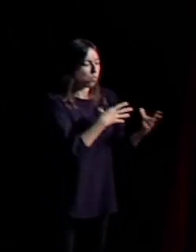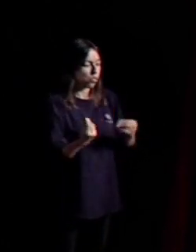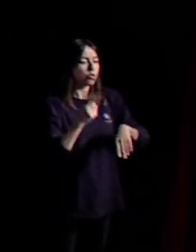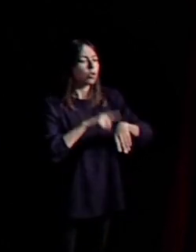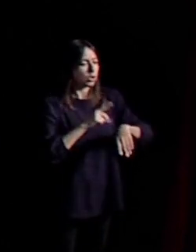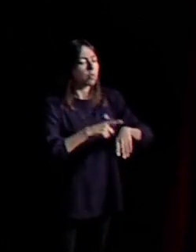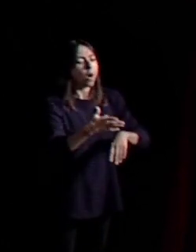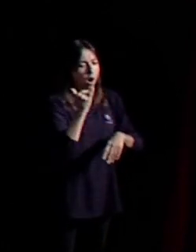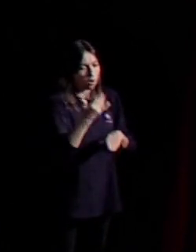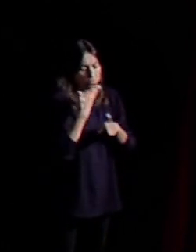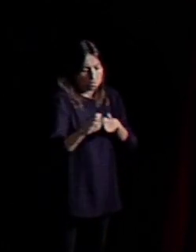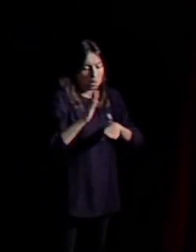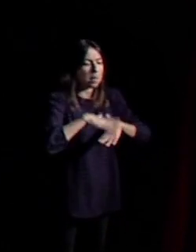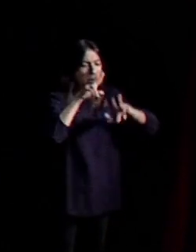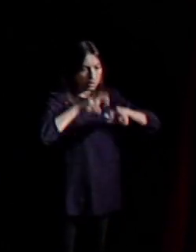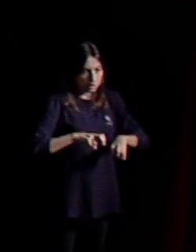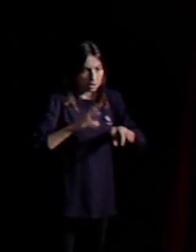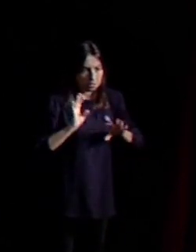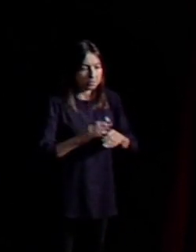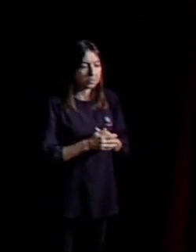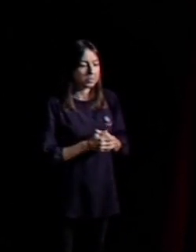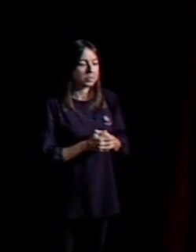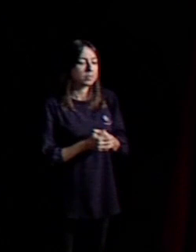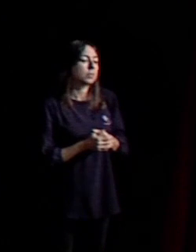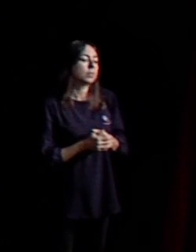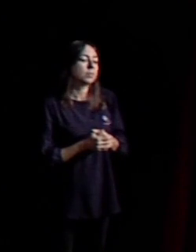tiempo para investigarlo.